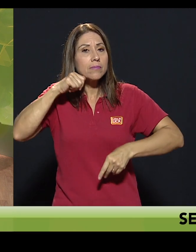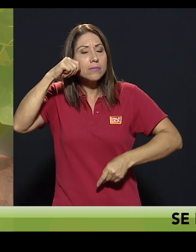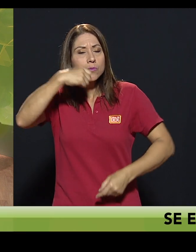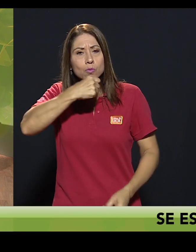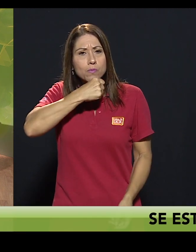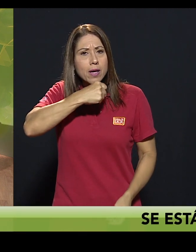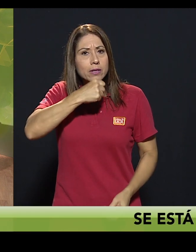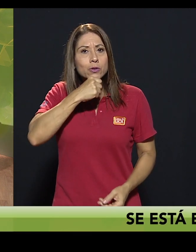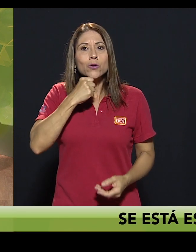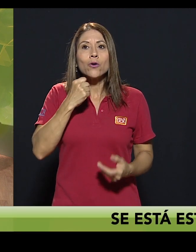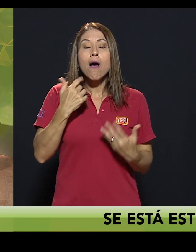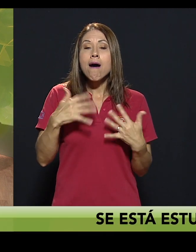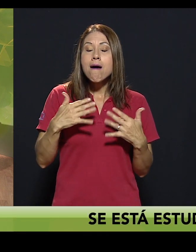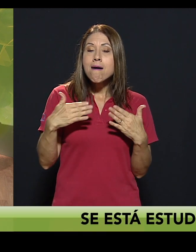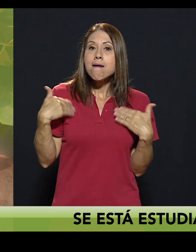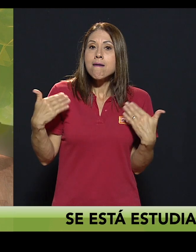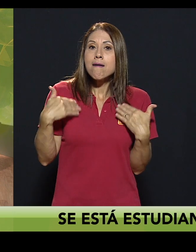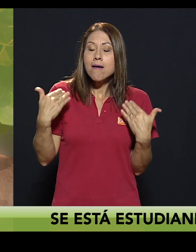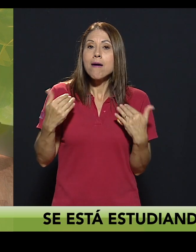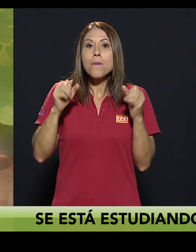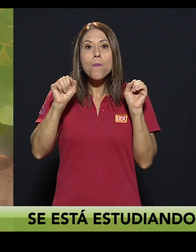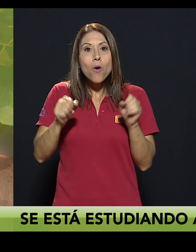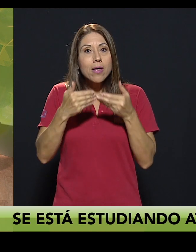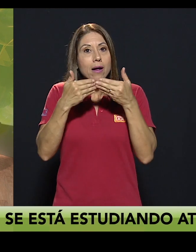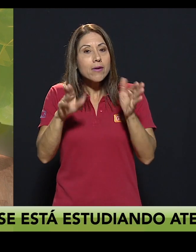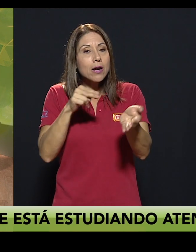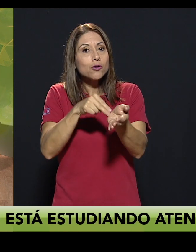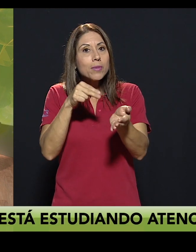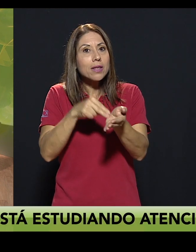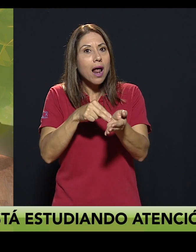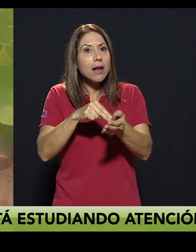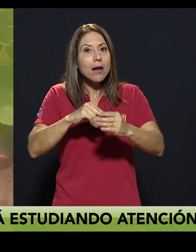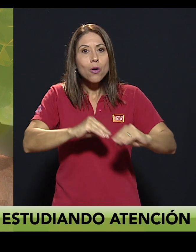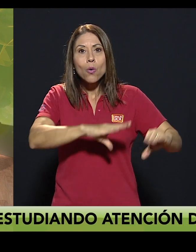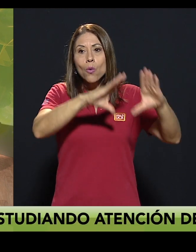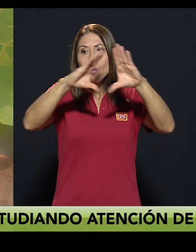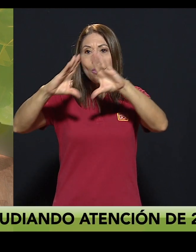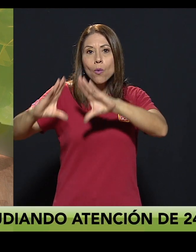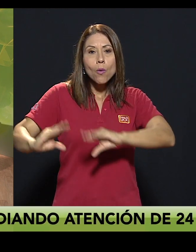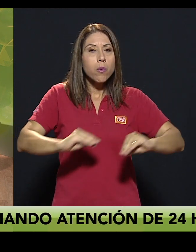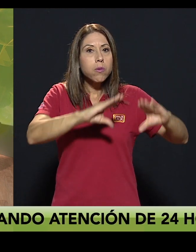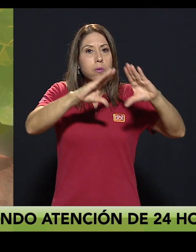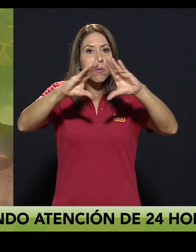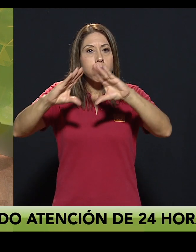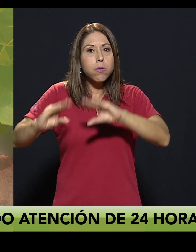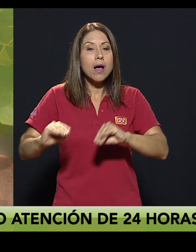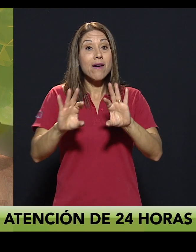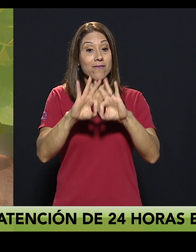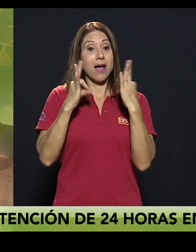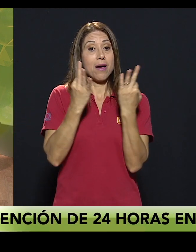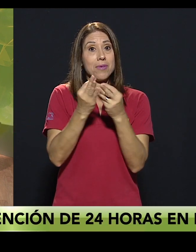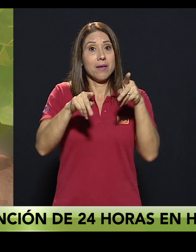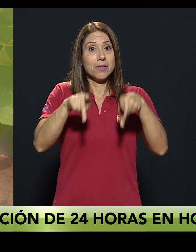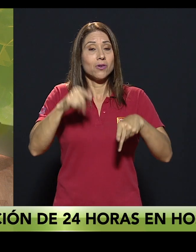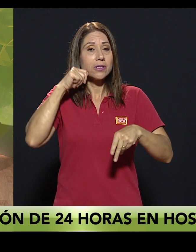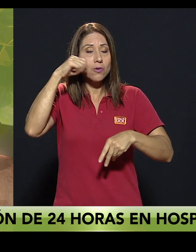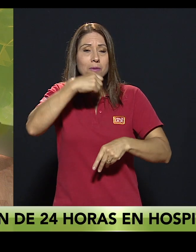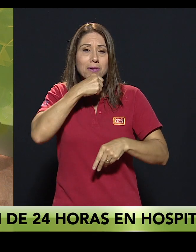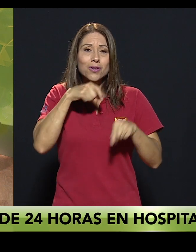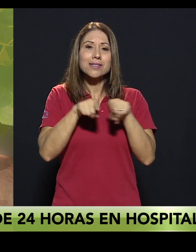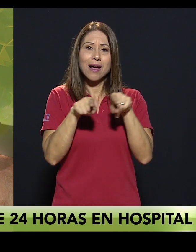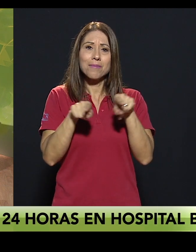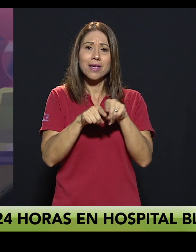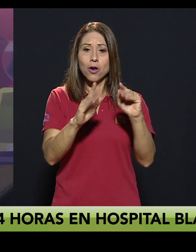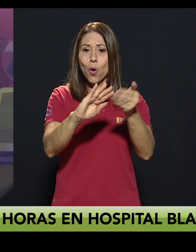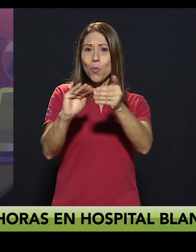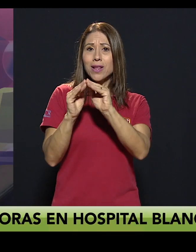con gran simpatía poder abrir 24 horas. La familia de los adultos mayores también, ¿verdad?, la comunidad. Y esto